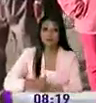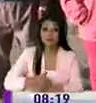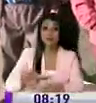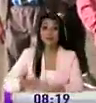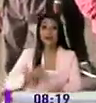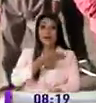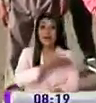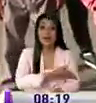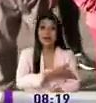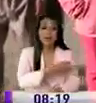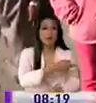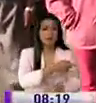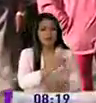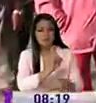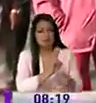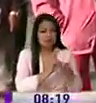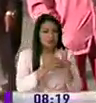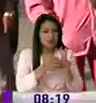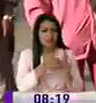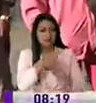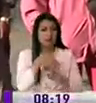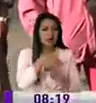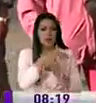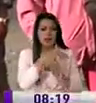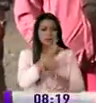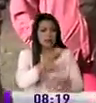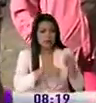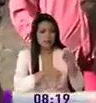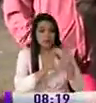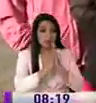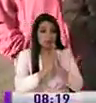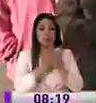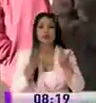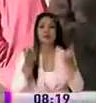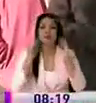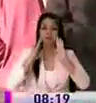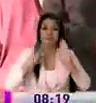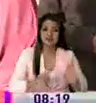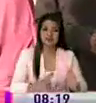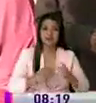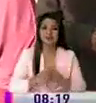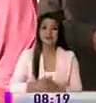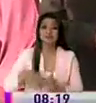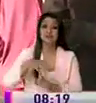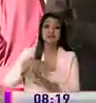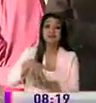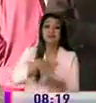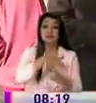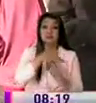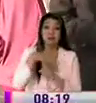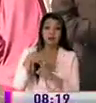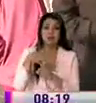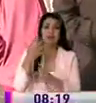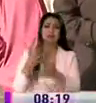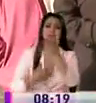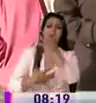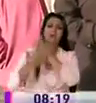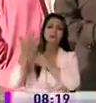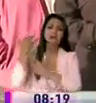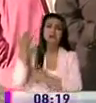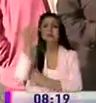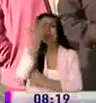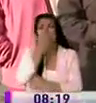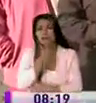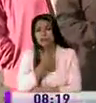los vecinos respecto a este parque donde nosotros nos encontramos. Un parque que era muy lindo, pero ahora se encuentra en muy mal